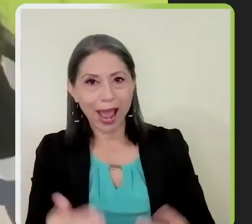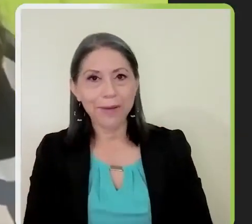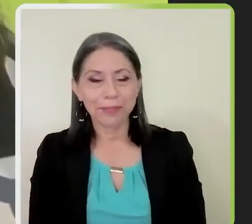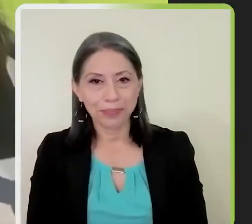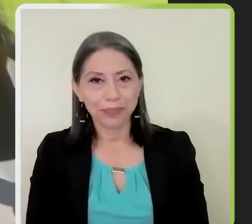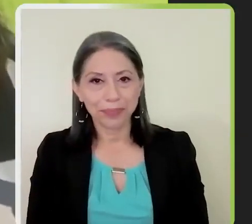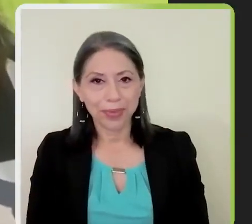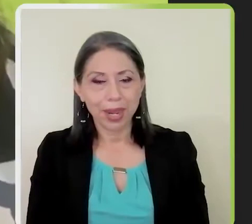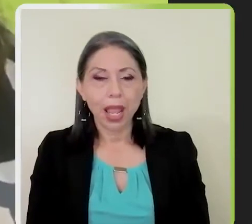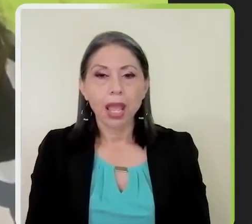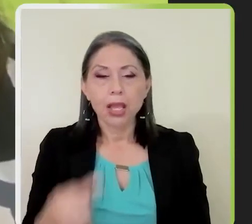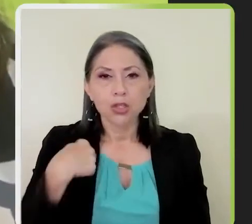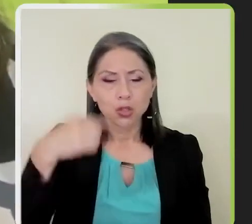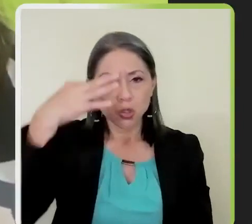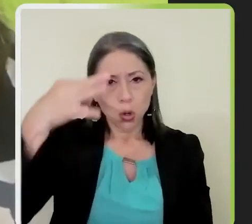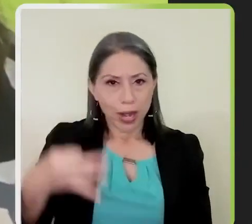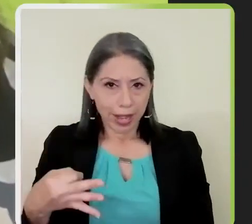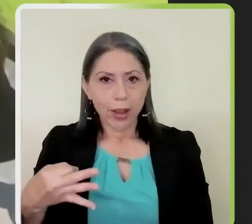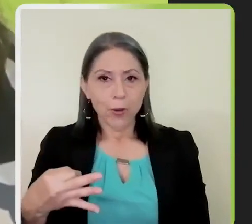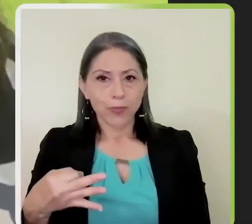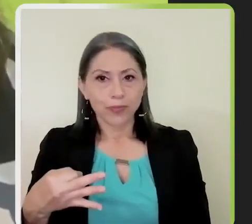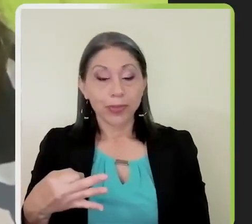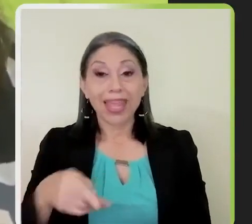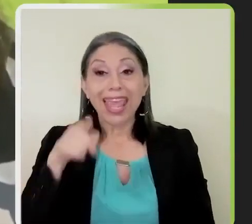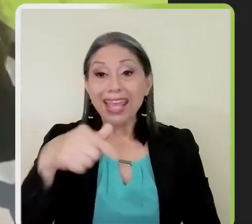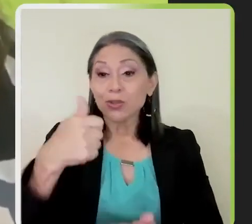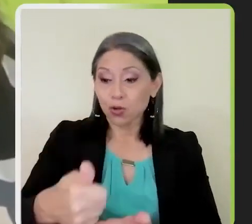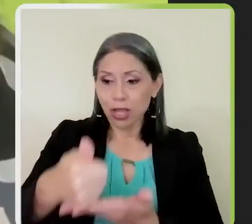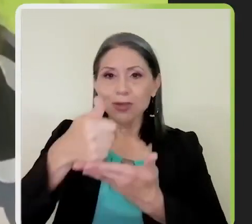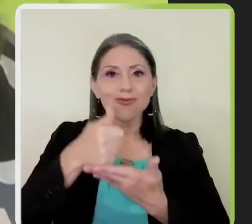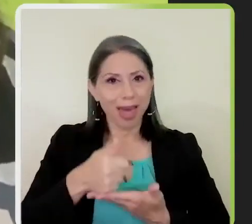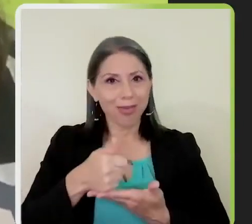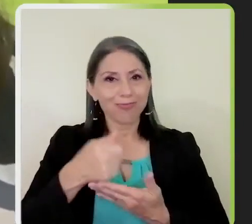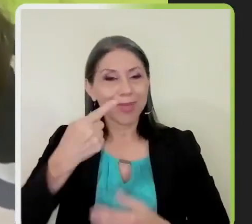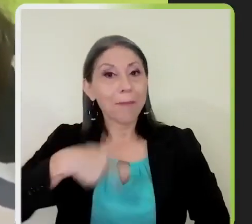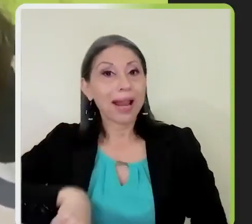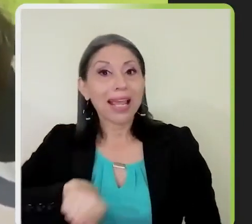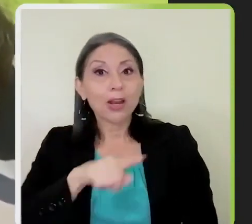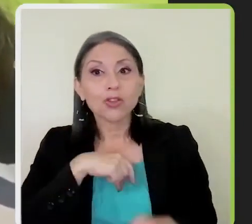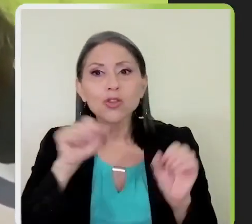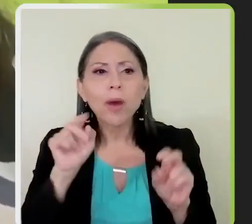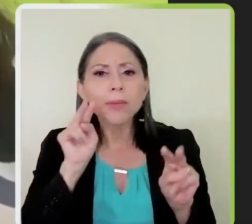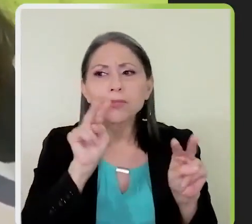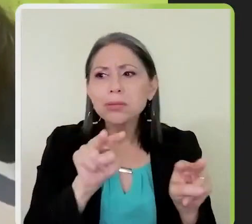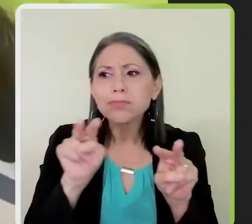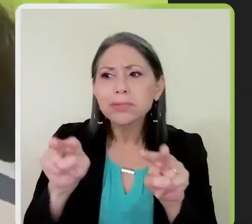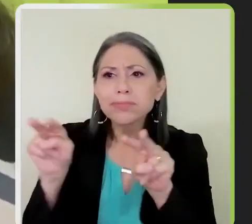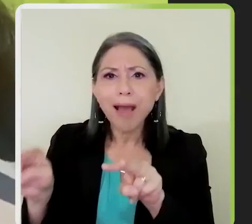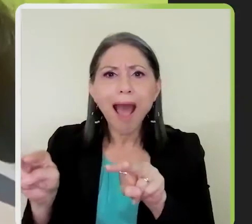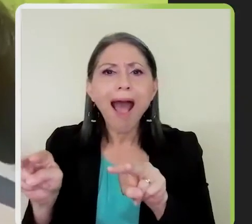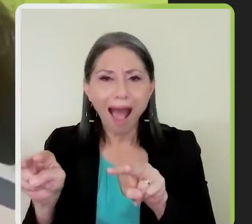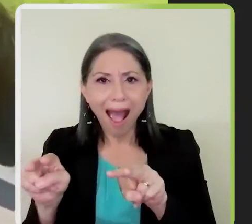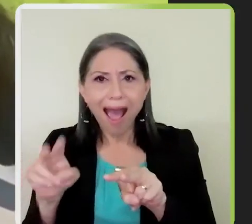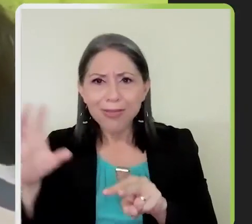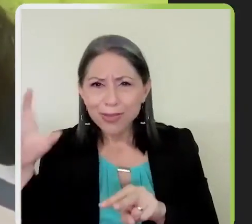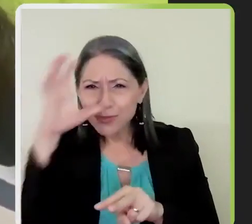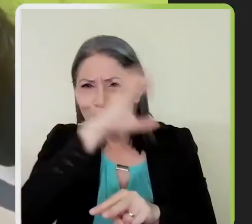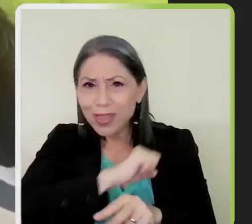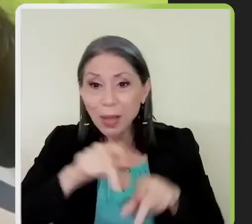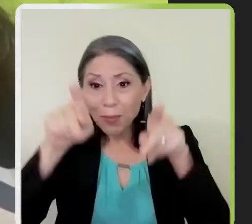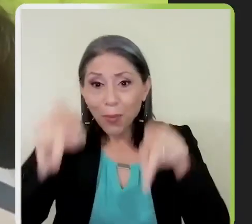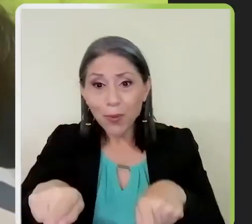ellas. Creo que nos ha ayudado para acercarnos a poblaciones que antes no llegábamos,